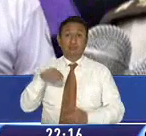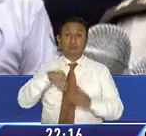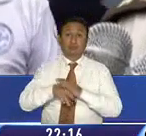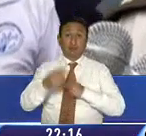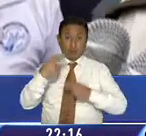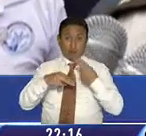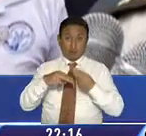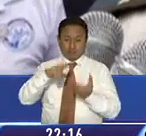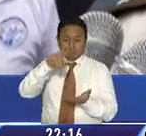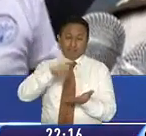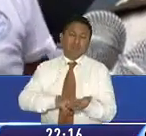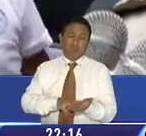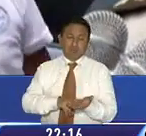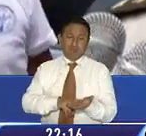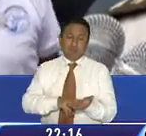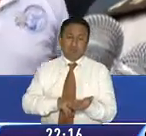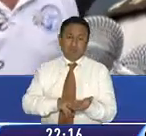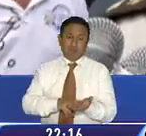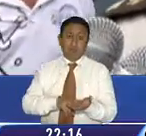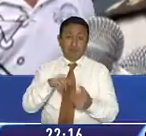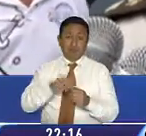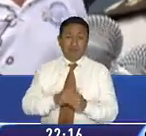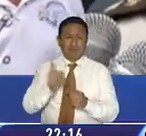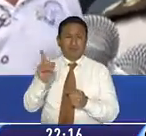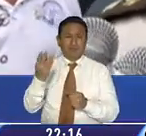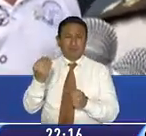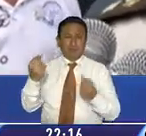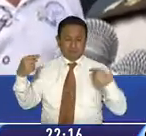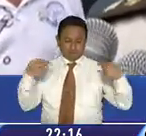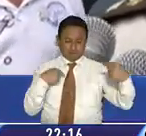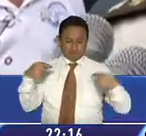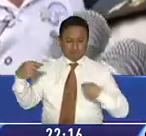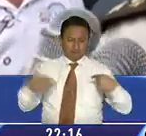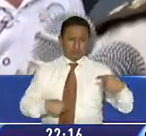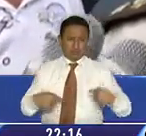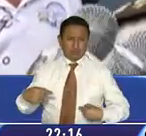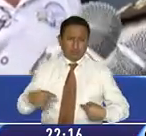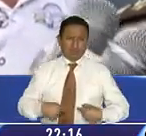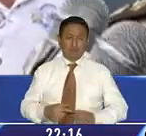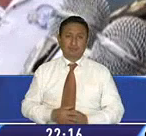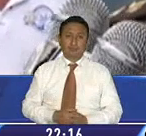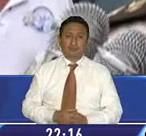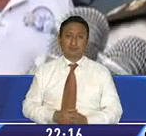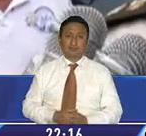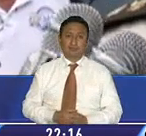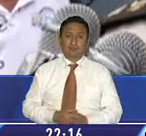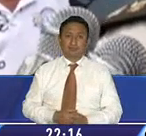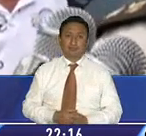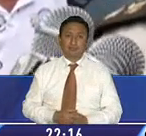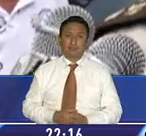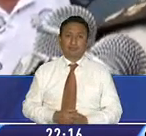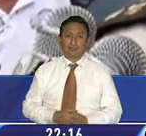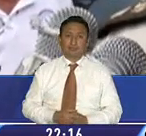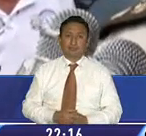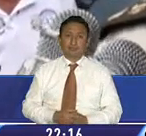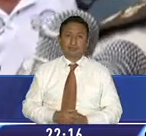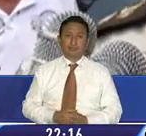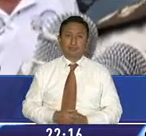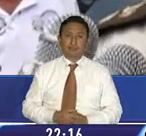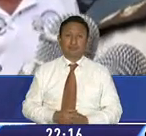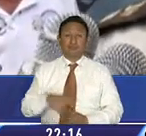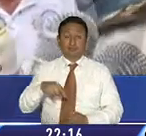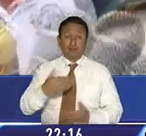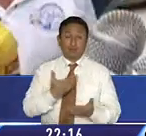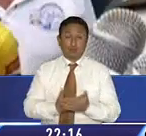negocio. Con algunas heridas similares a las producidas por impactos de balísticos, hay